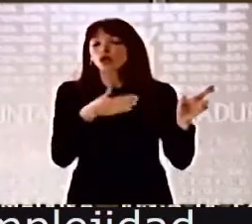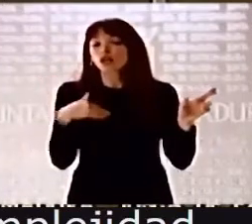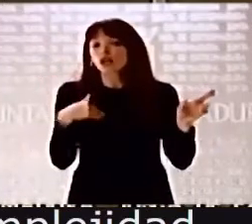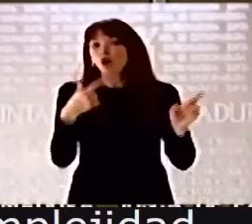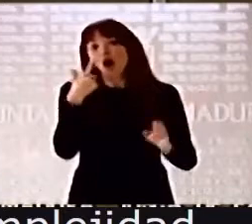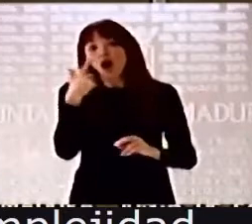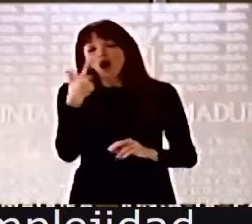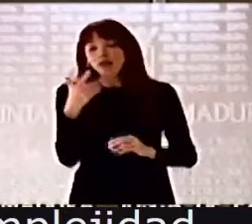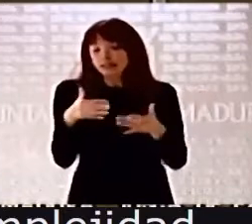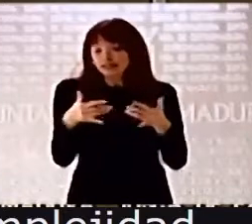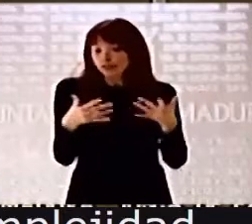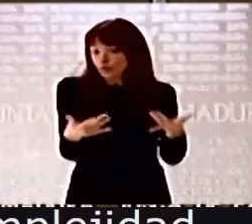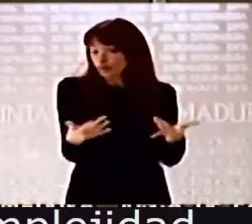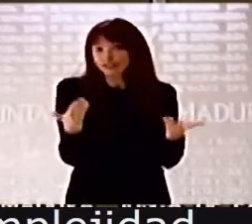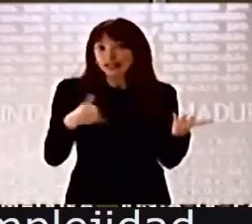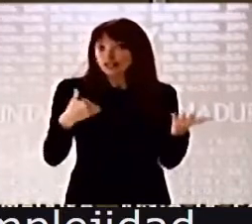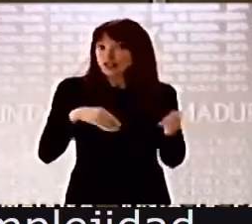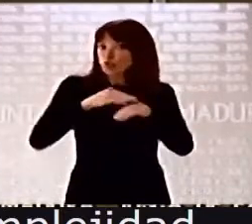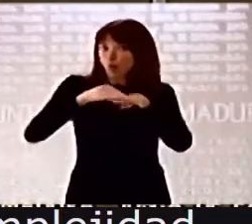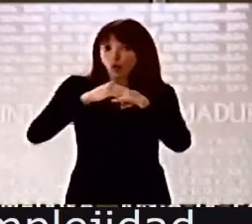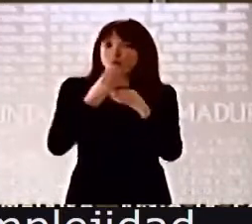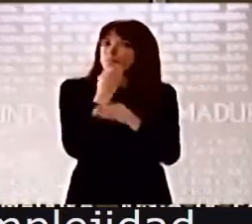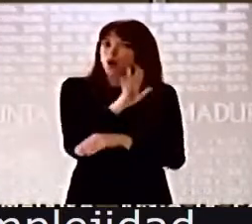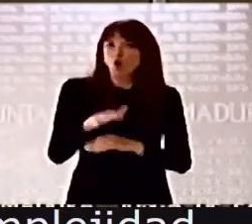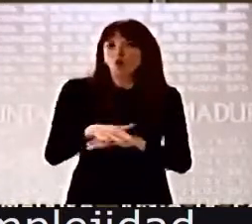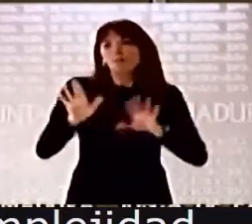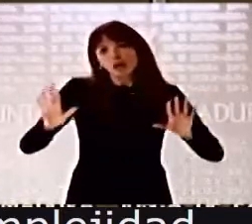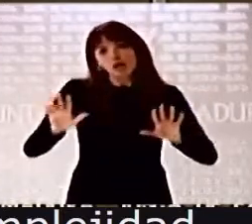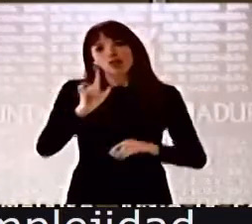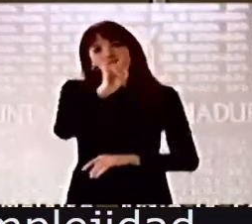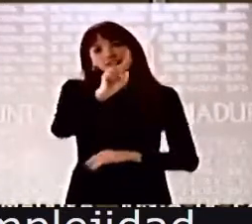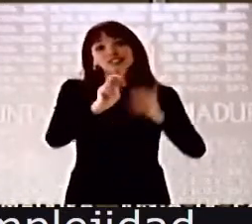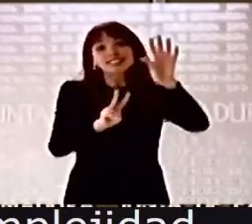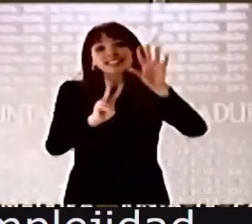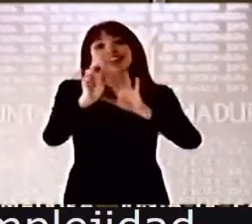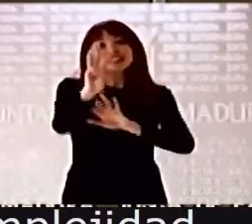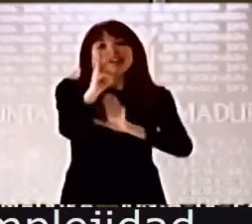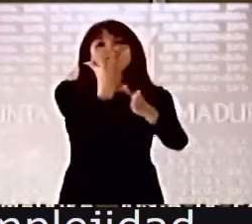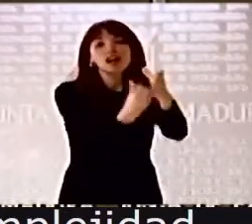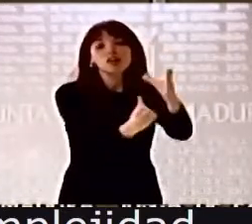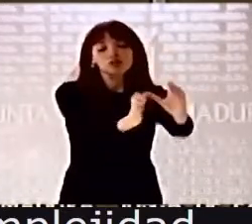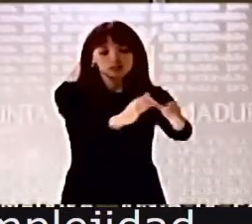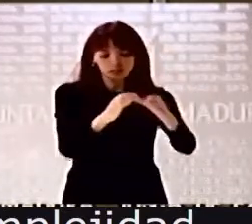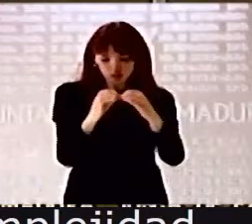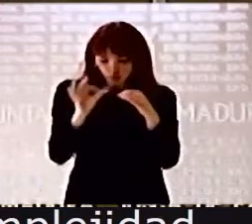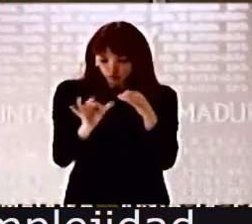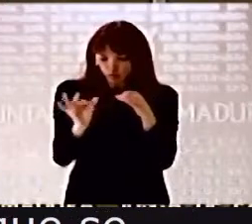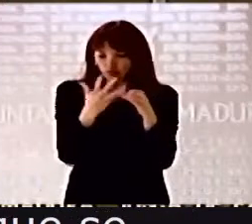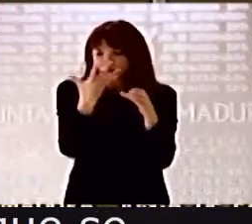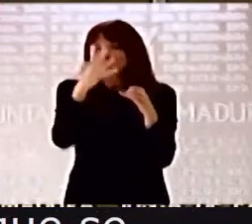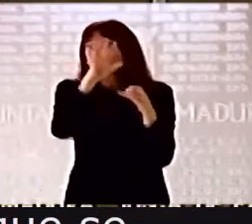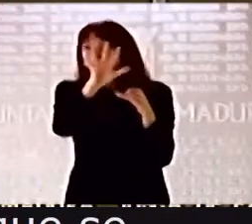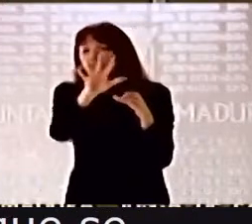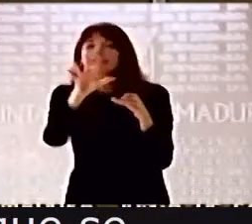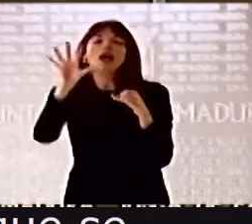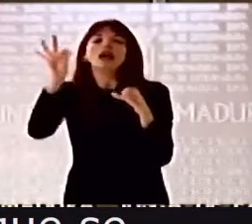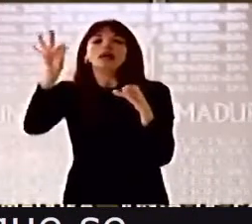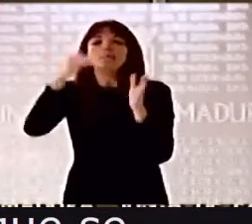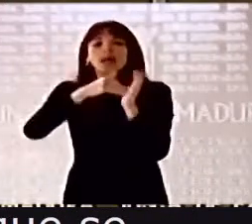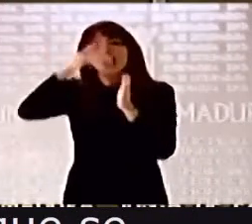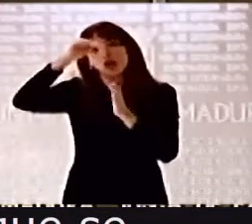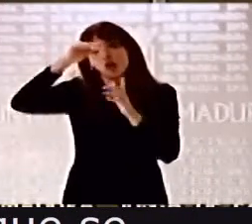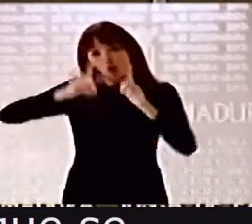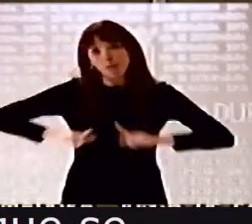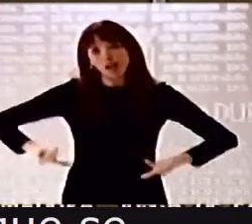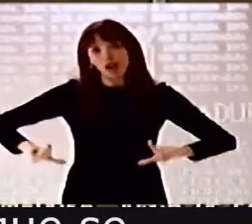deseo es que cuanto antes se arregle mejor, pero son 173 incidencias en 50.000 nóminas, que me pongo en el pellejo de